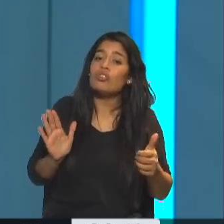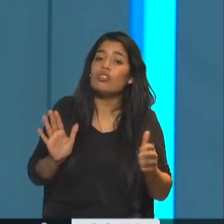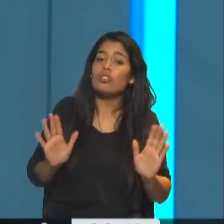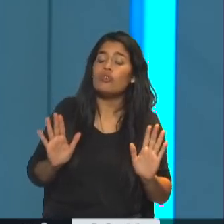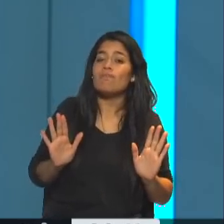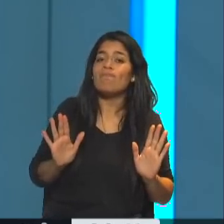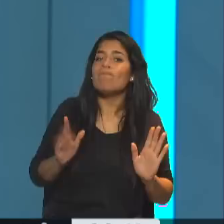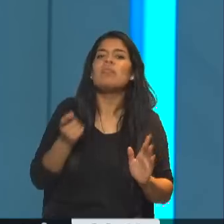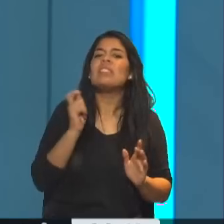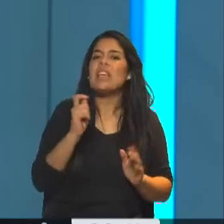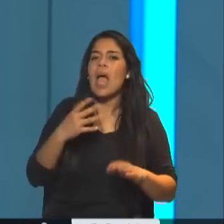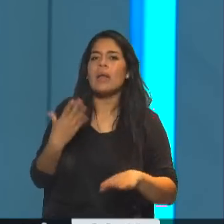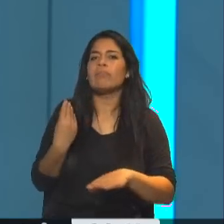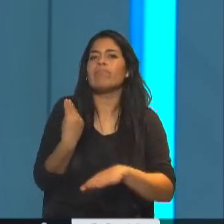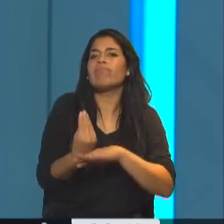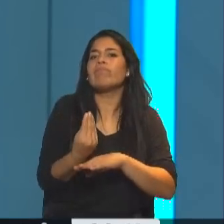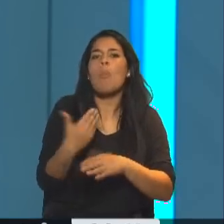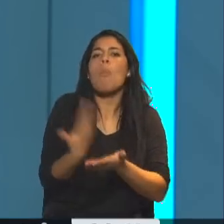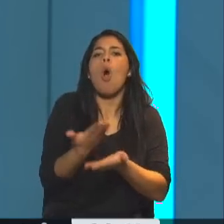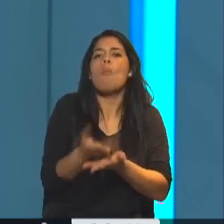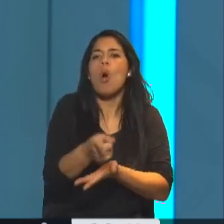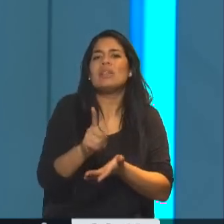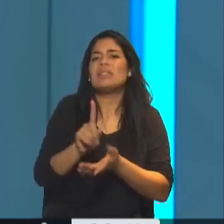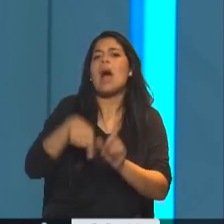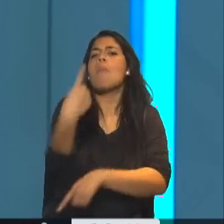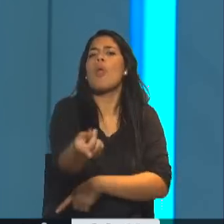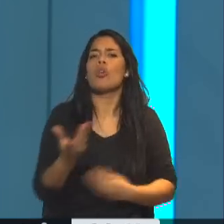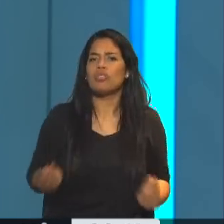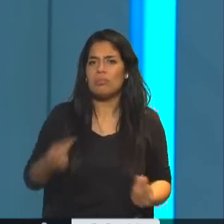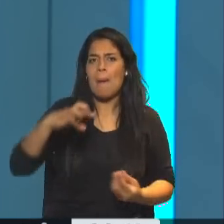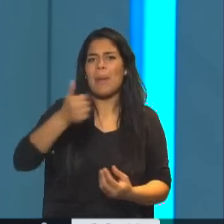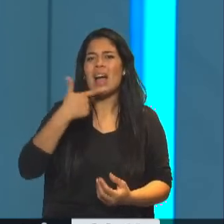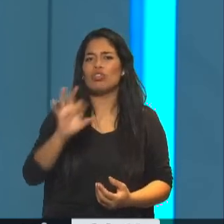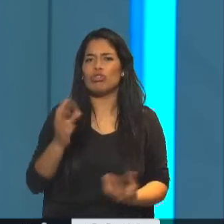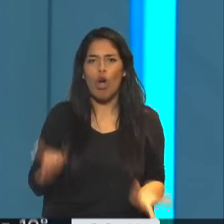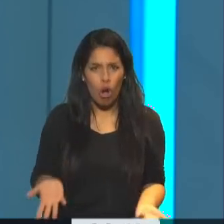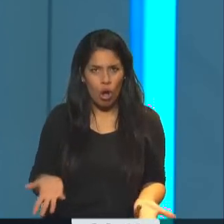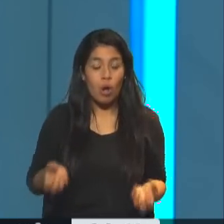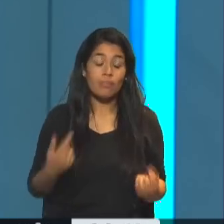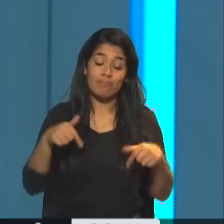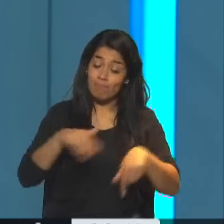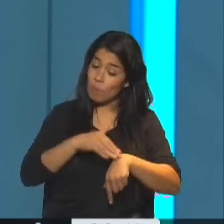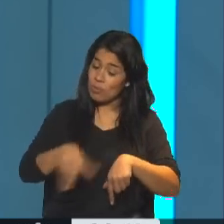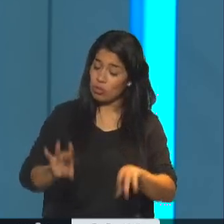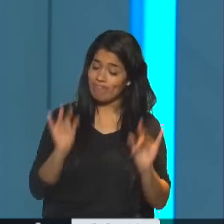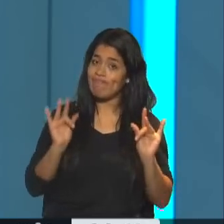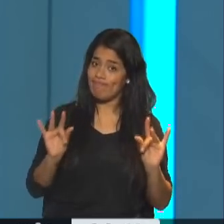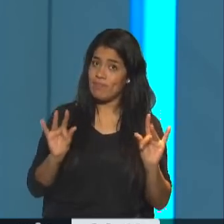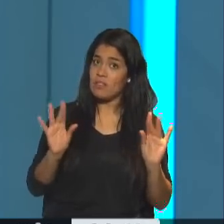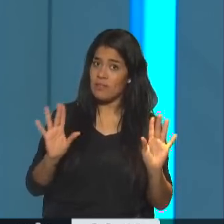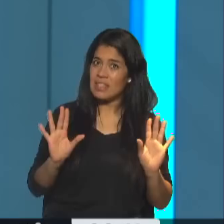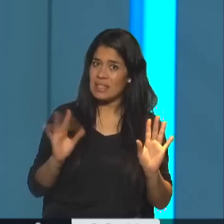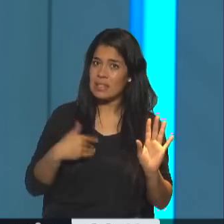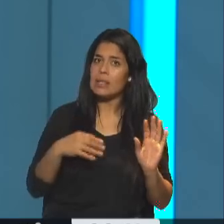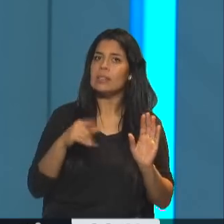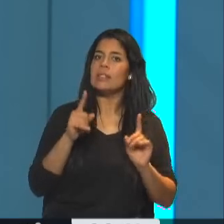difícil, el desafío, por supuesto, está, pero ya estamos, digamos, en una instancia compleja en donde hay más debilidad que